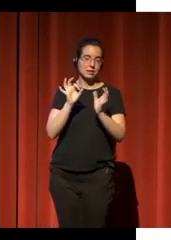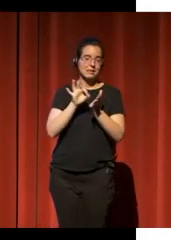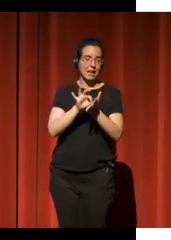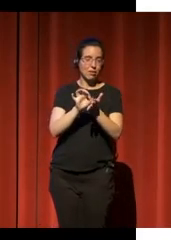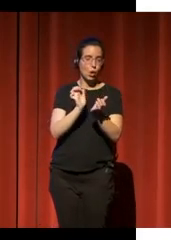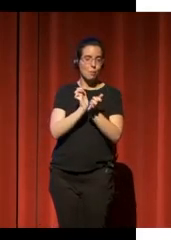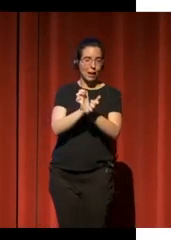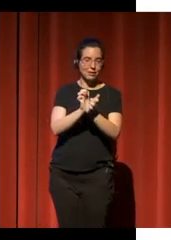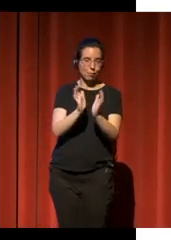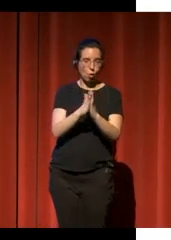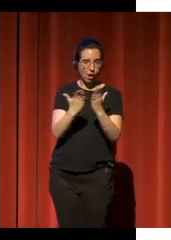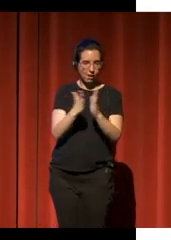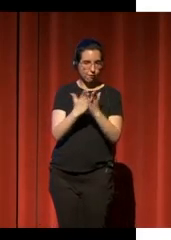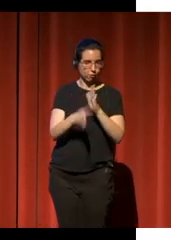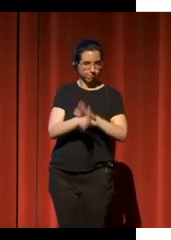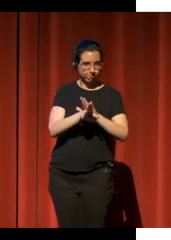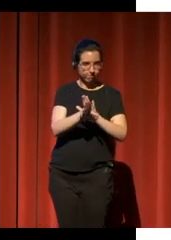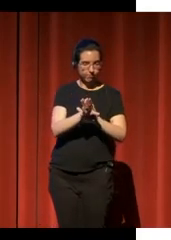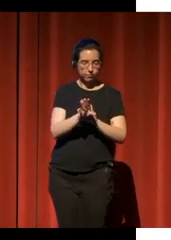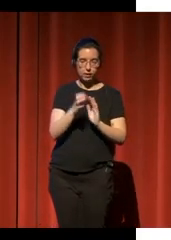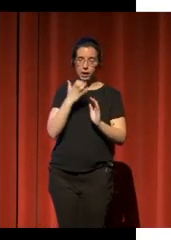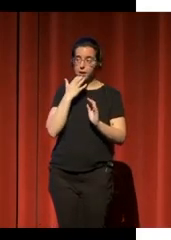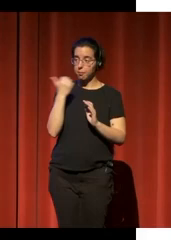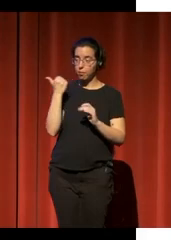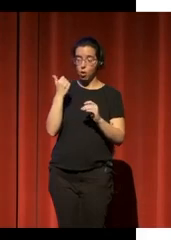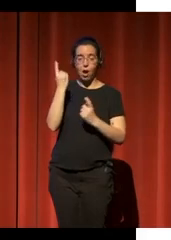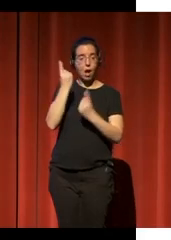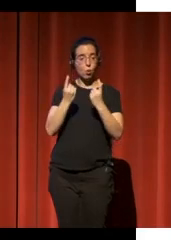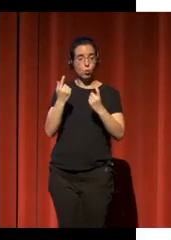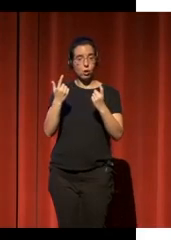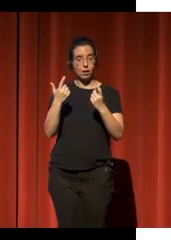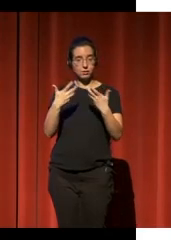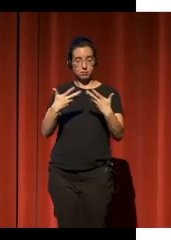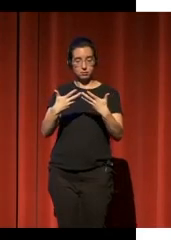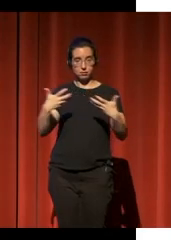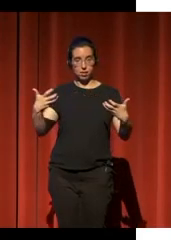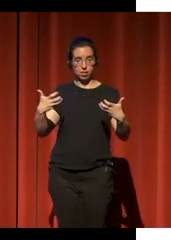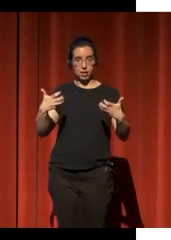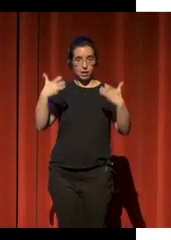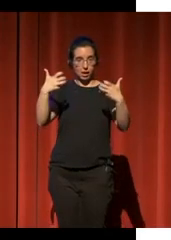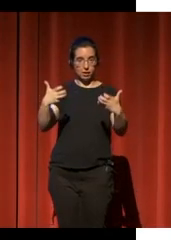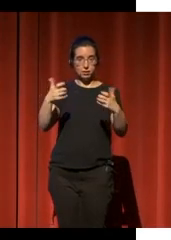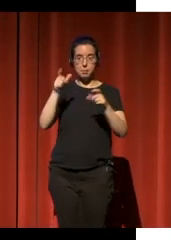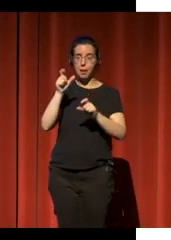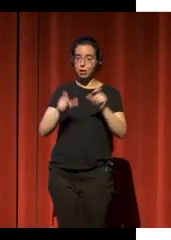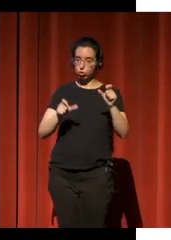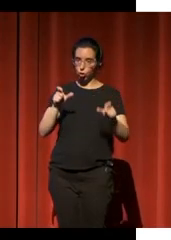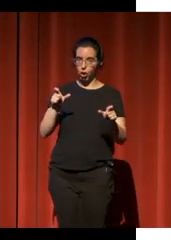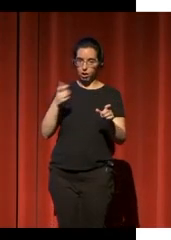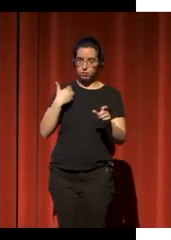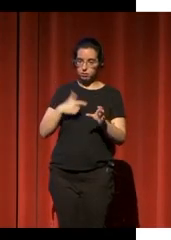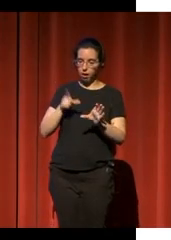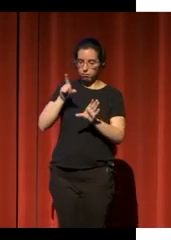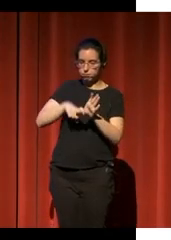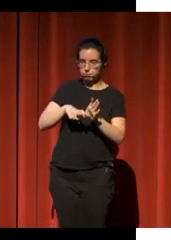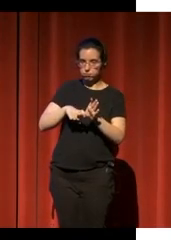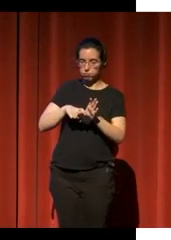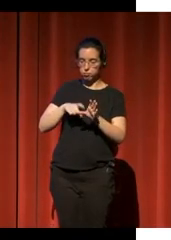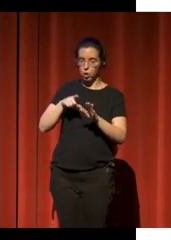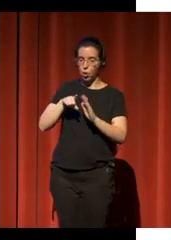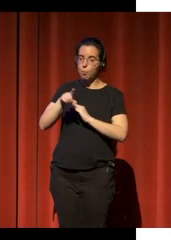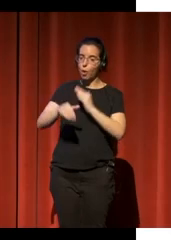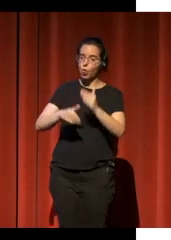algunas citas eh de personas que se han visto Ah que han estado involucradas en estos procesos de